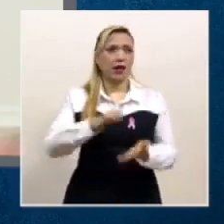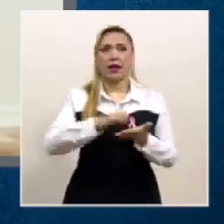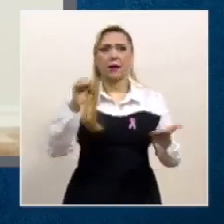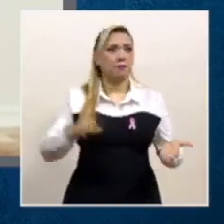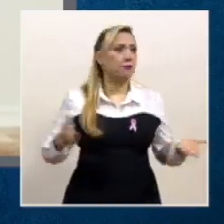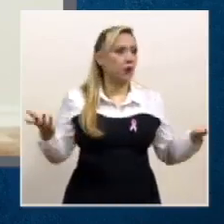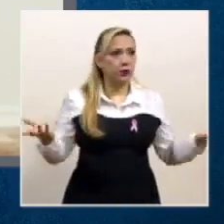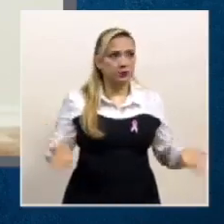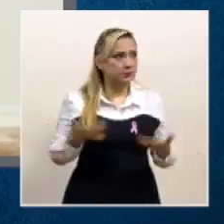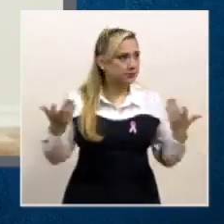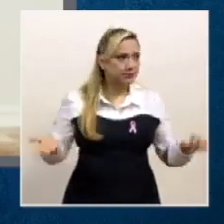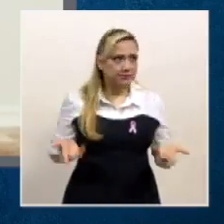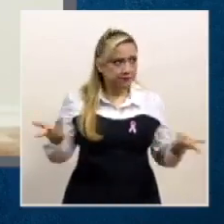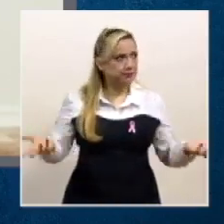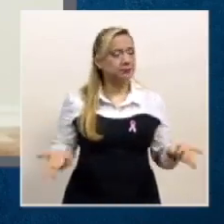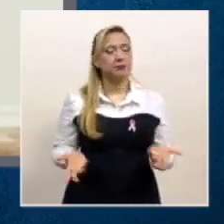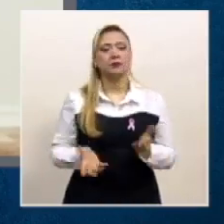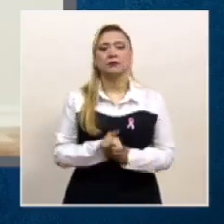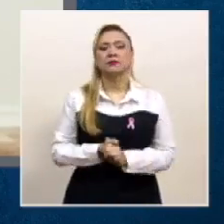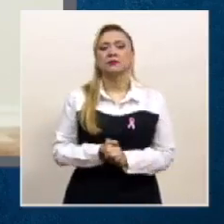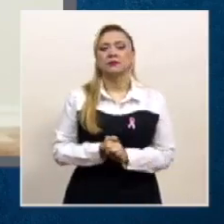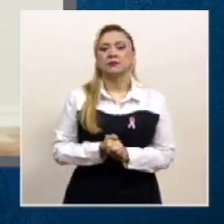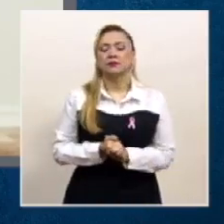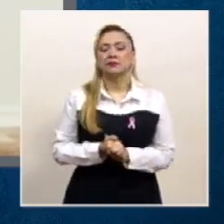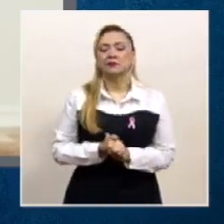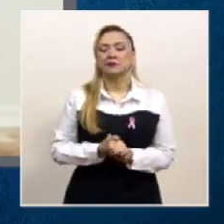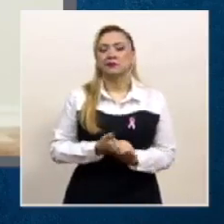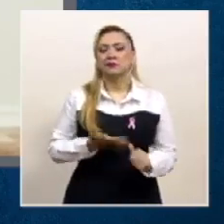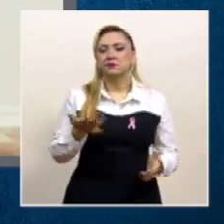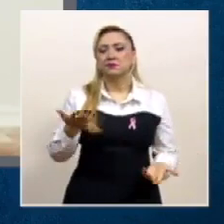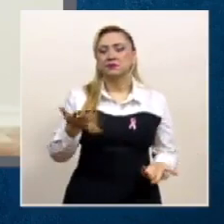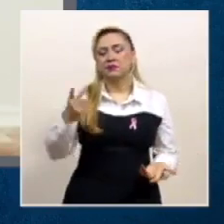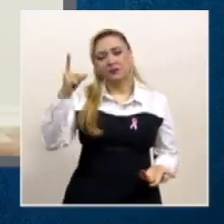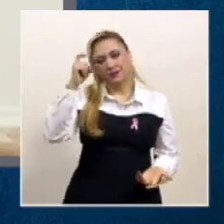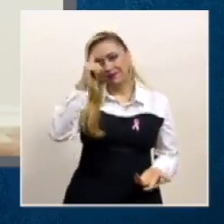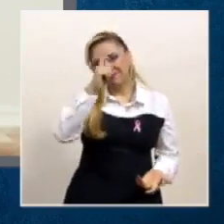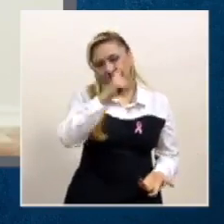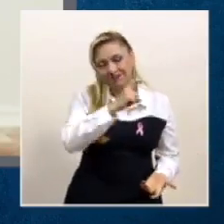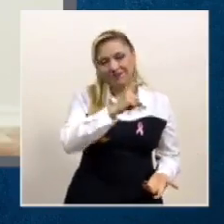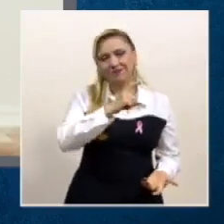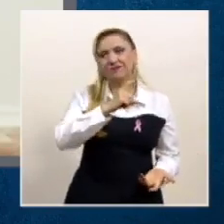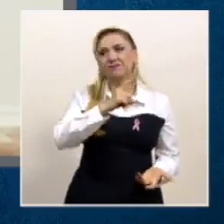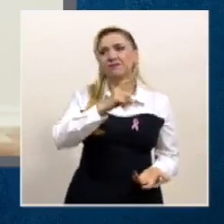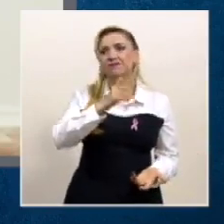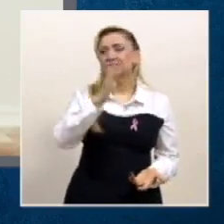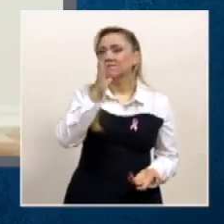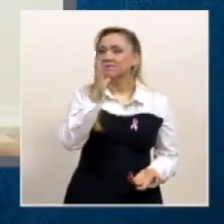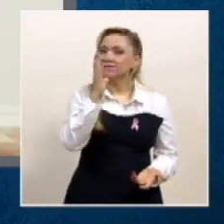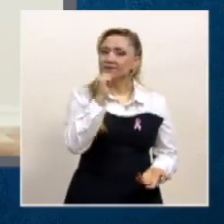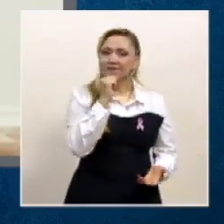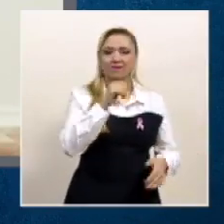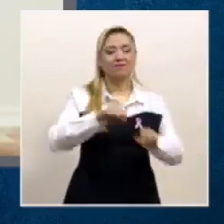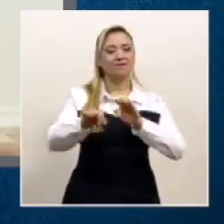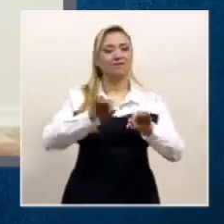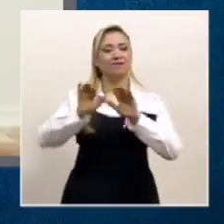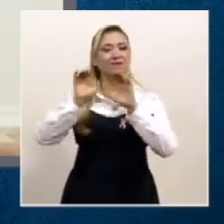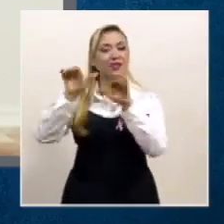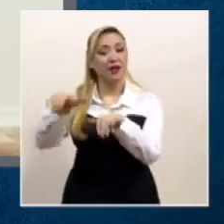ejemplo, ejemplos muy claros, mayor dificultad para obtener